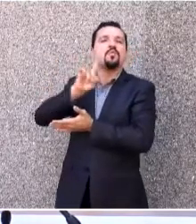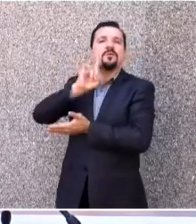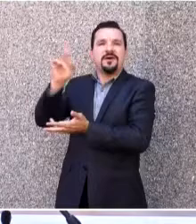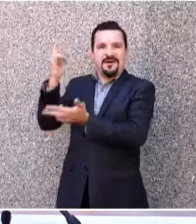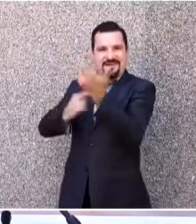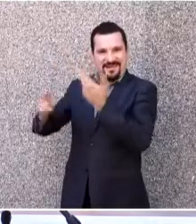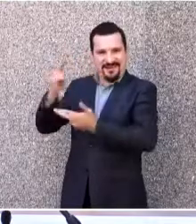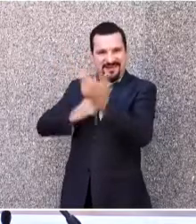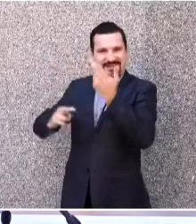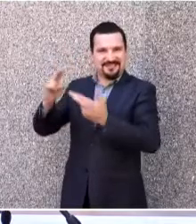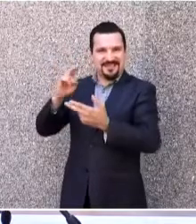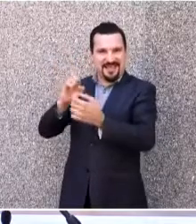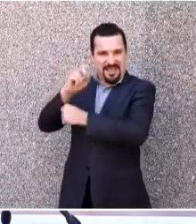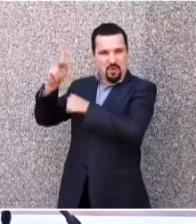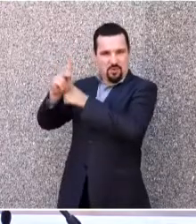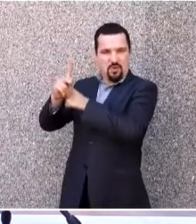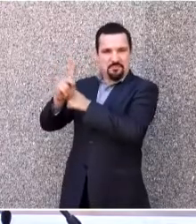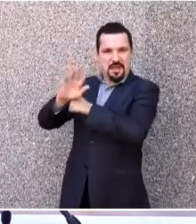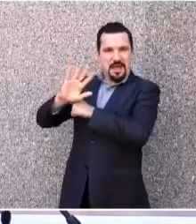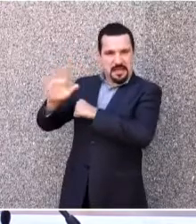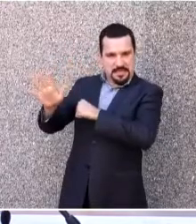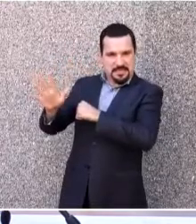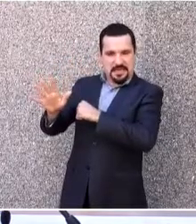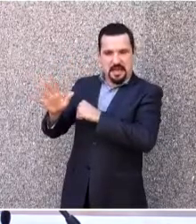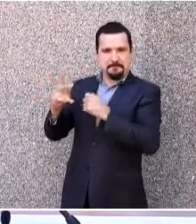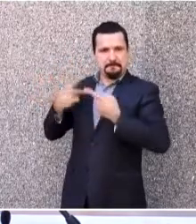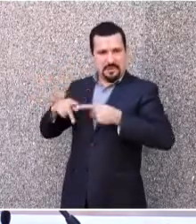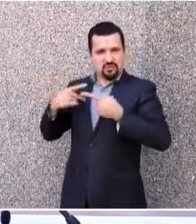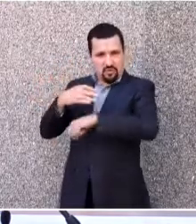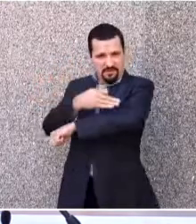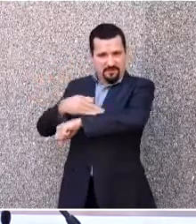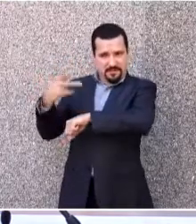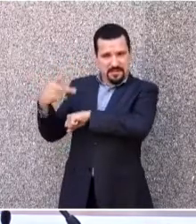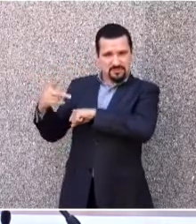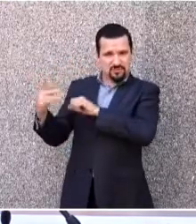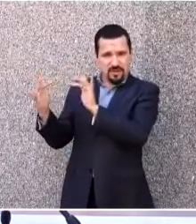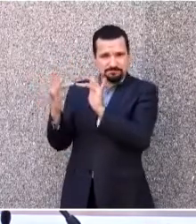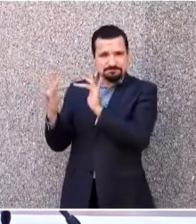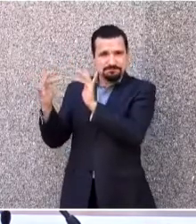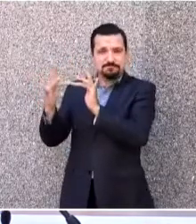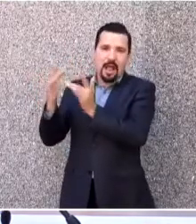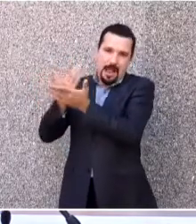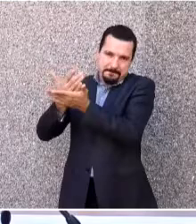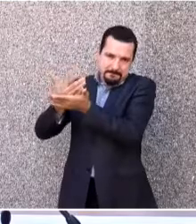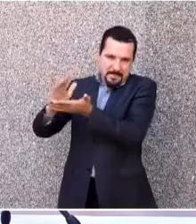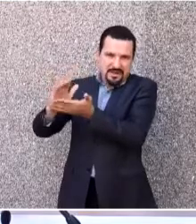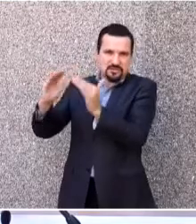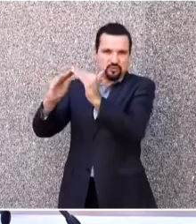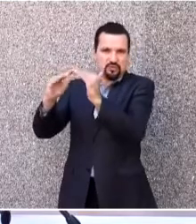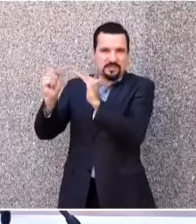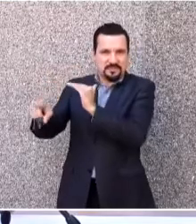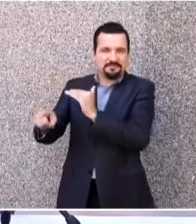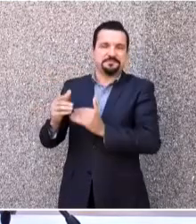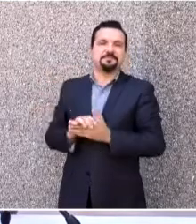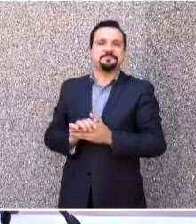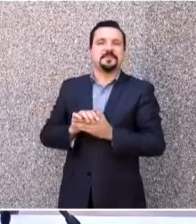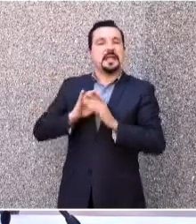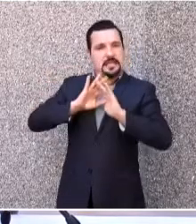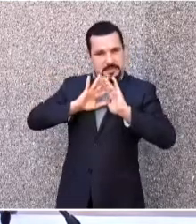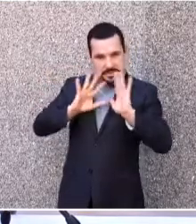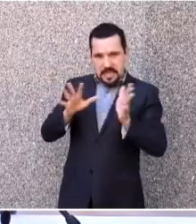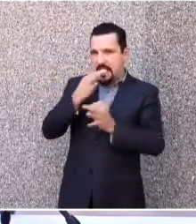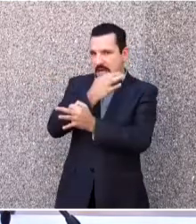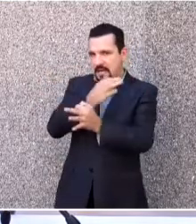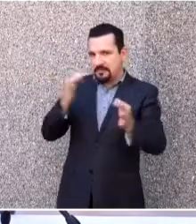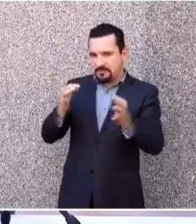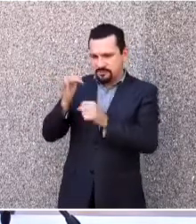y a sus contactos también. Quiero informarles además que se han estudiado ya